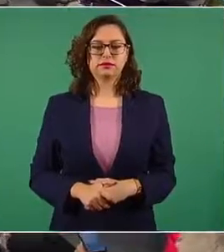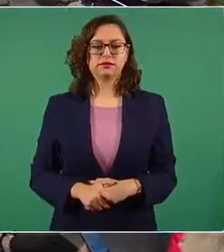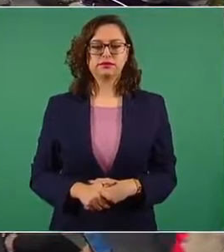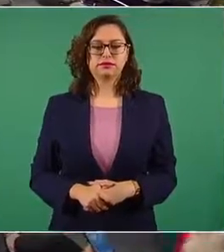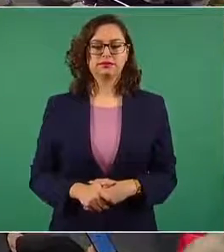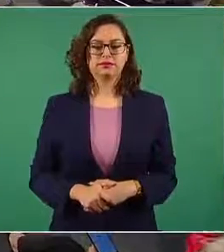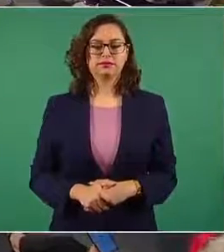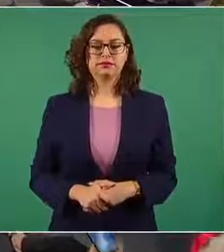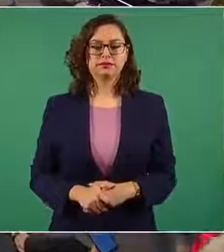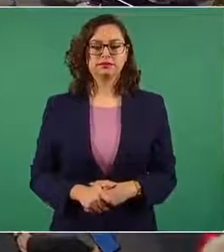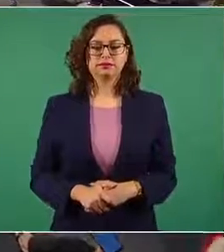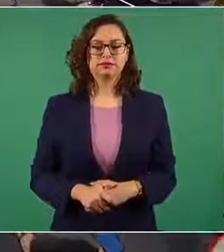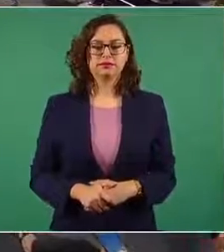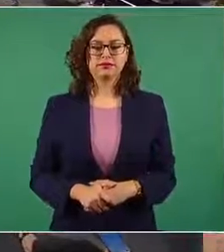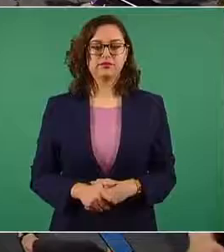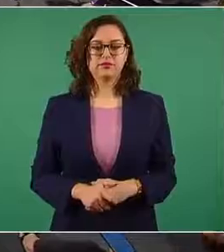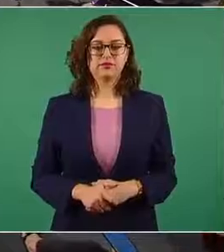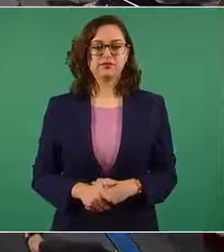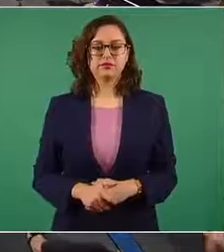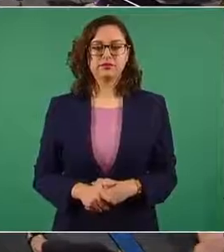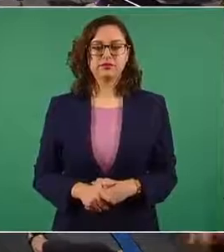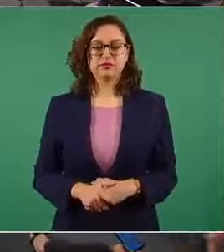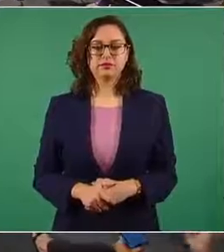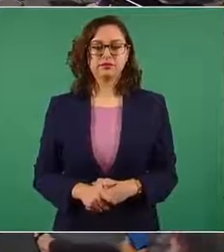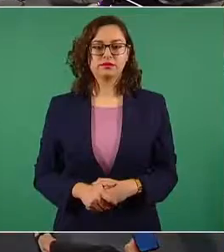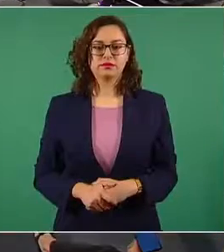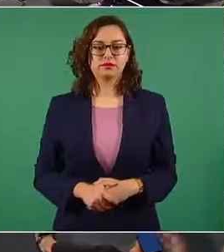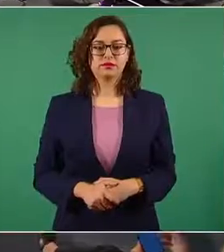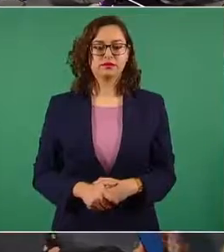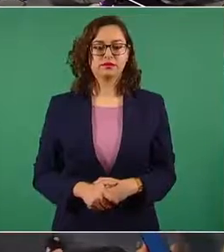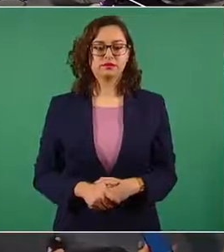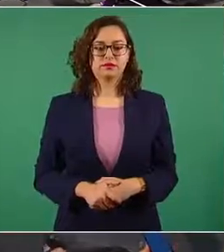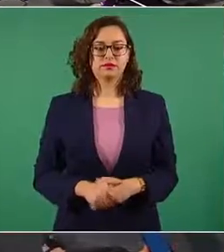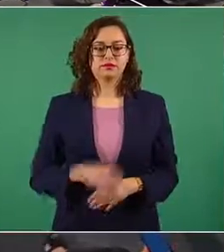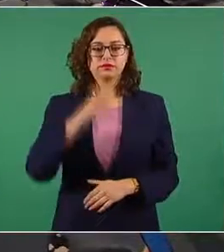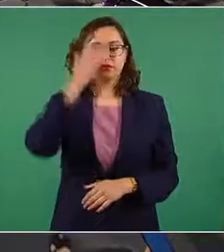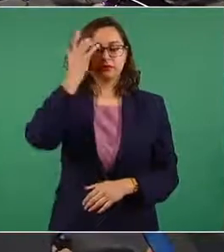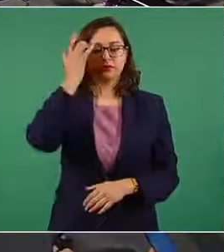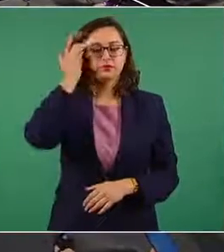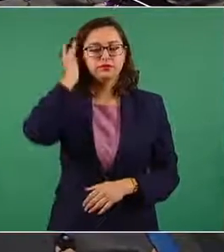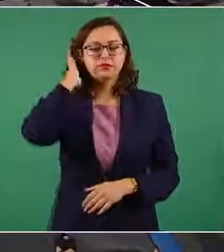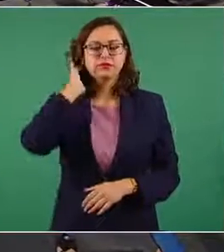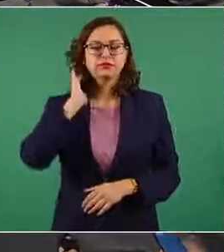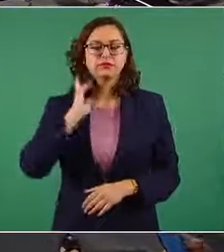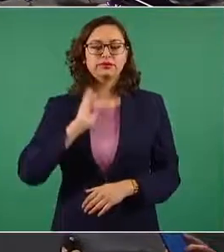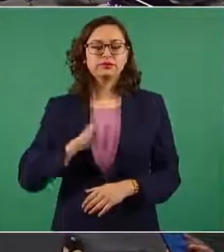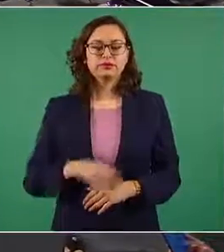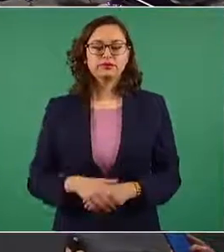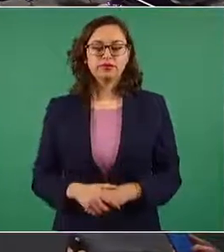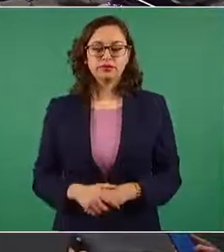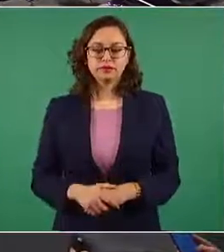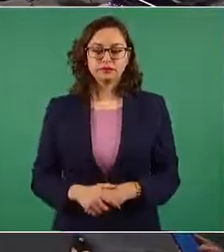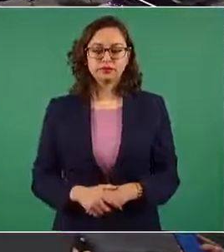bajaron y que de inmediato dieron la orden, a ver, no llenen los